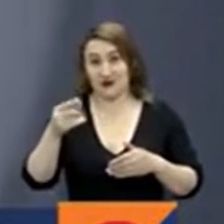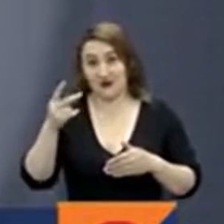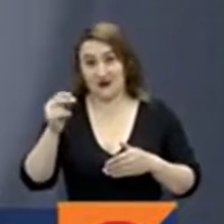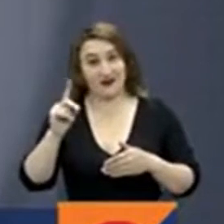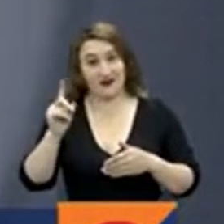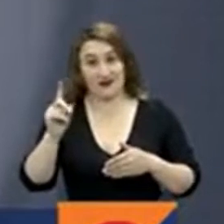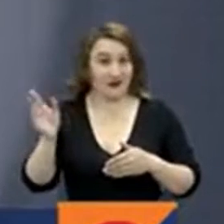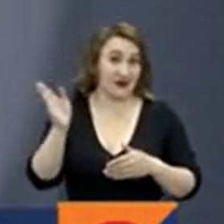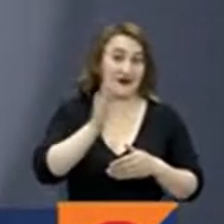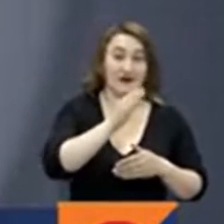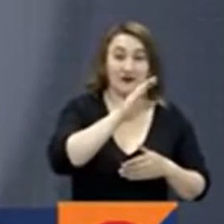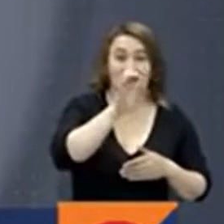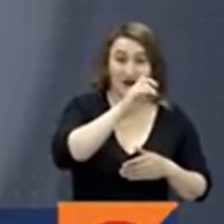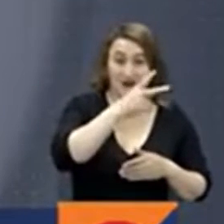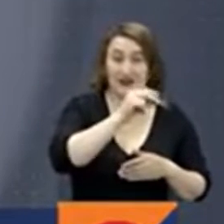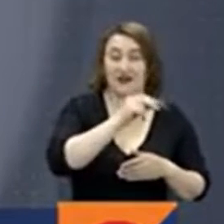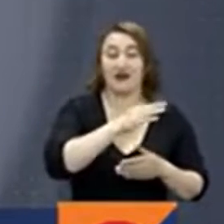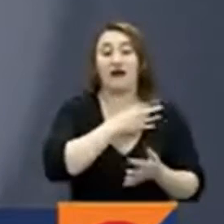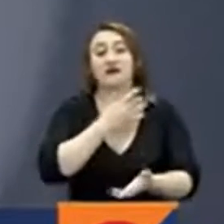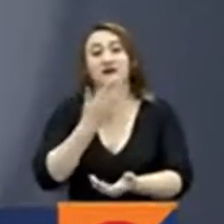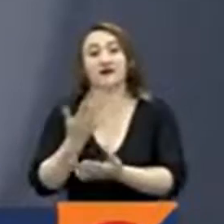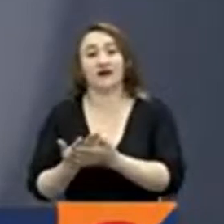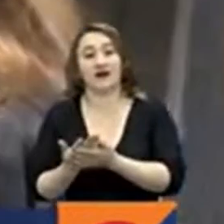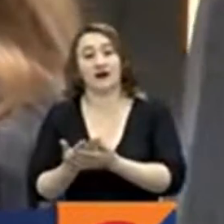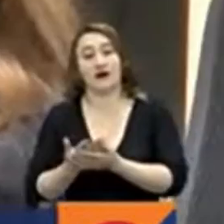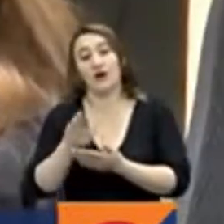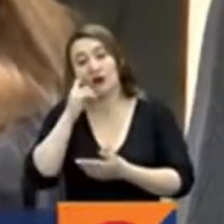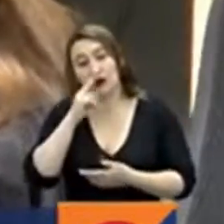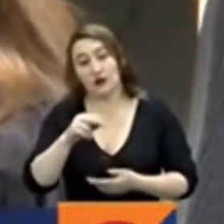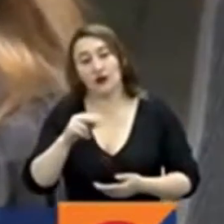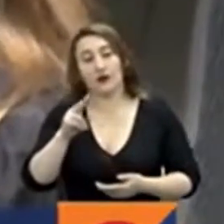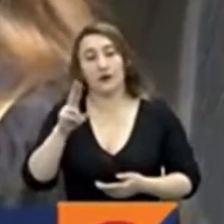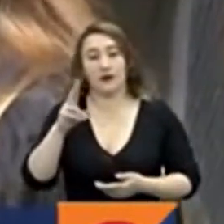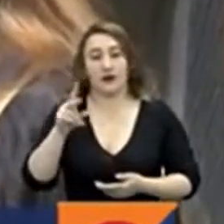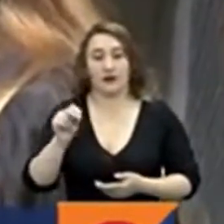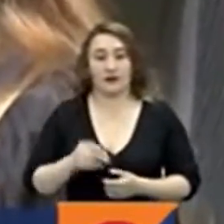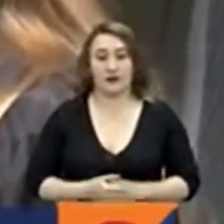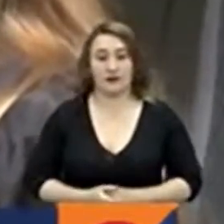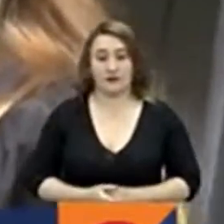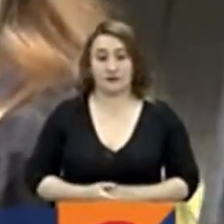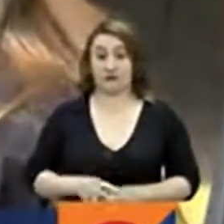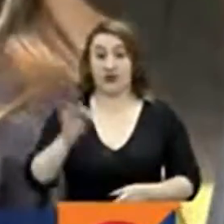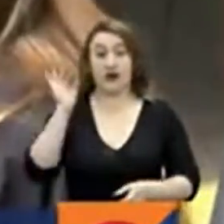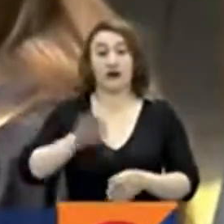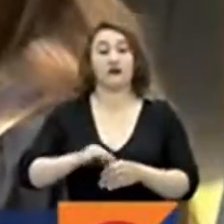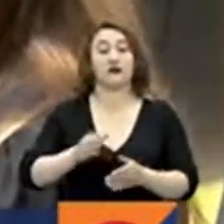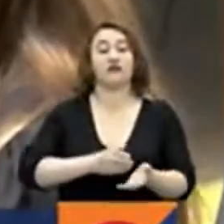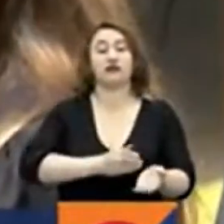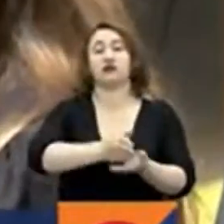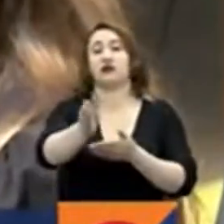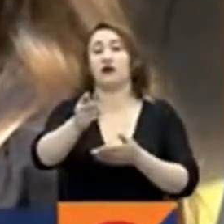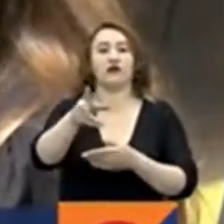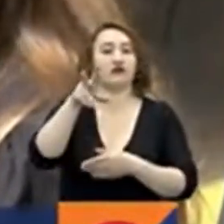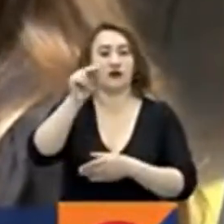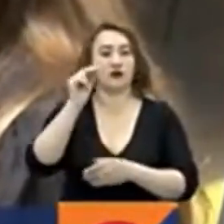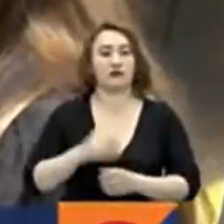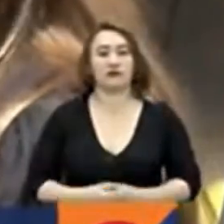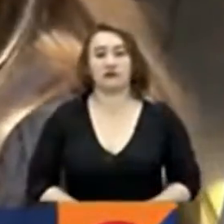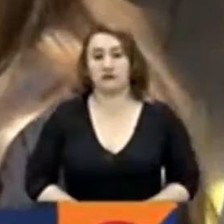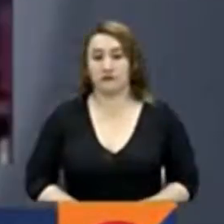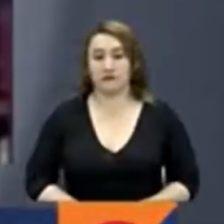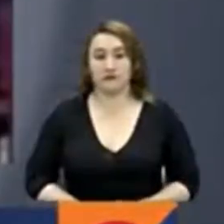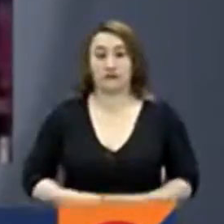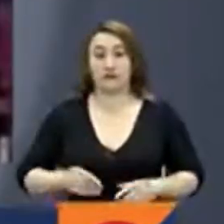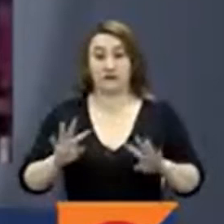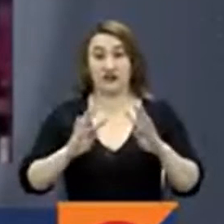y concluirá el 20 de junio. Y niega la reelección indefinida para los congresistas. Los